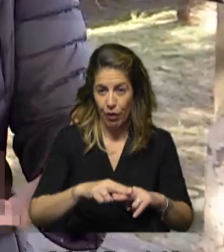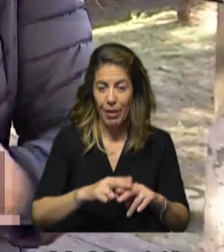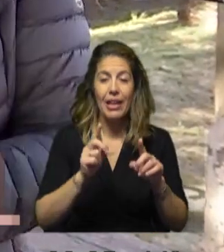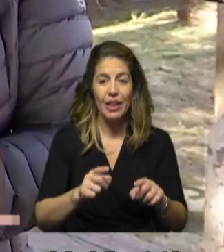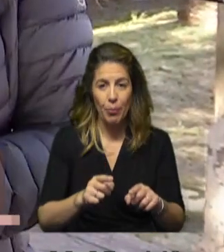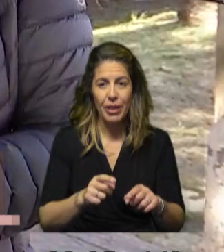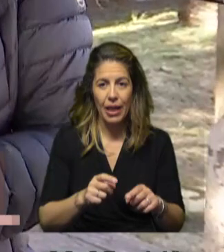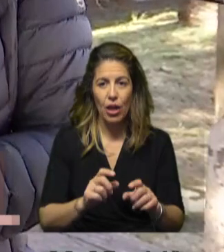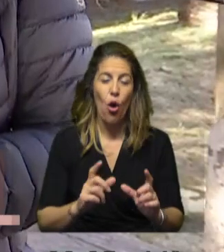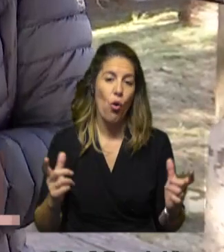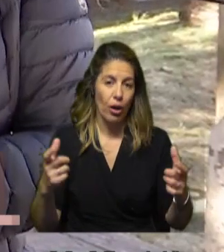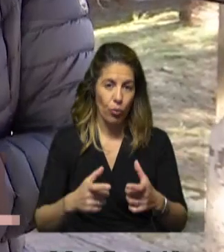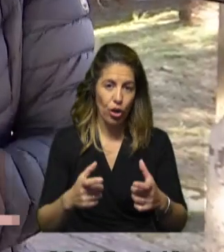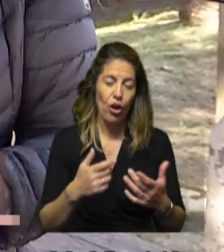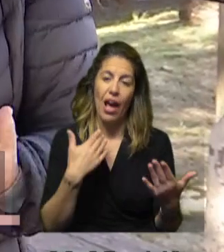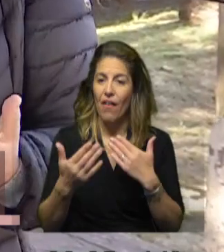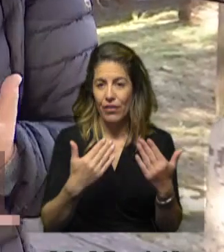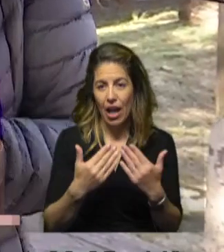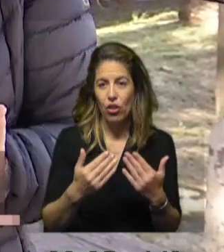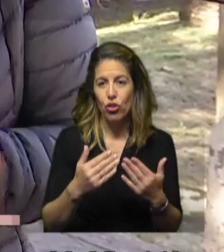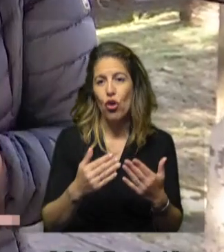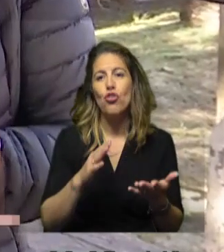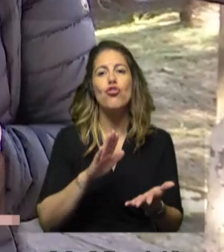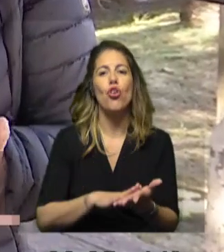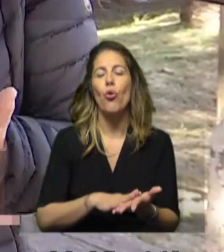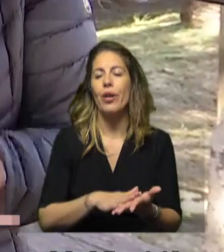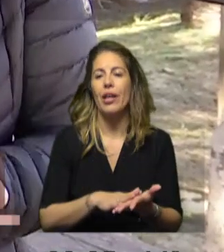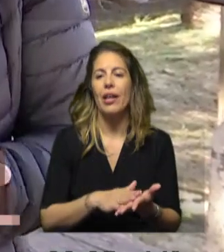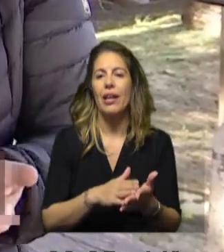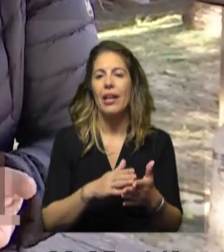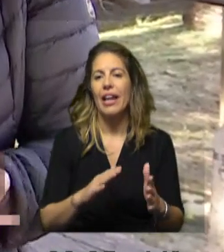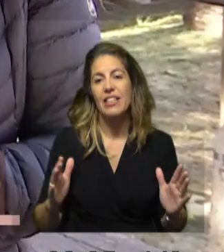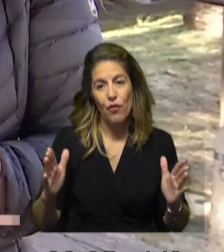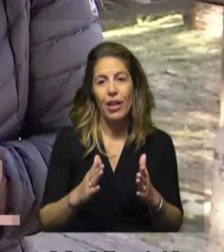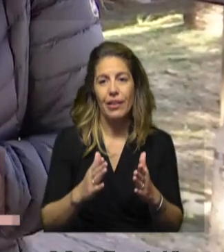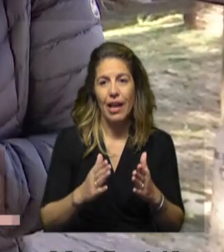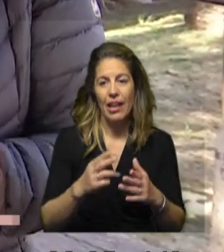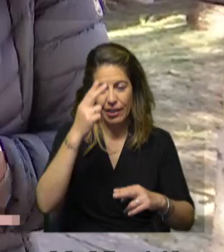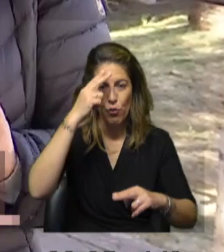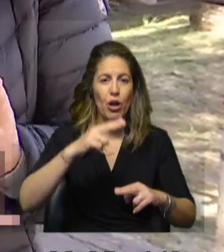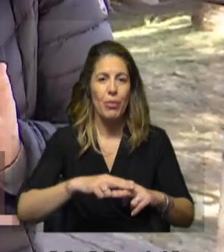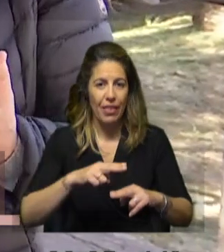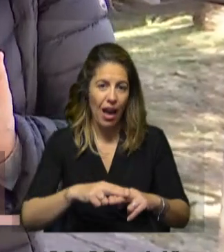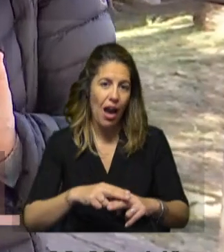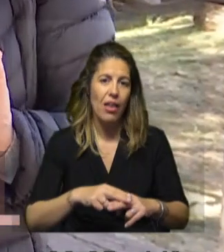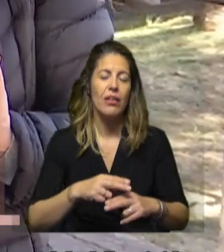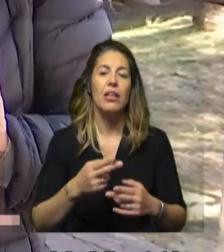foro allí, hablando sobre lo que es el enfrentar un diagnóstico crónico de una enfermedad como